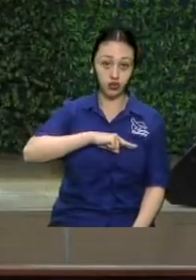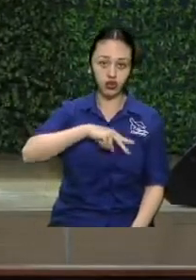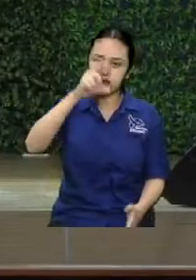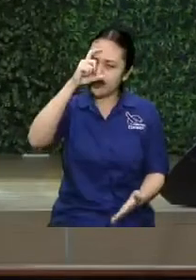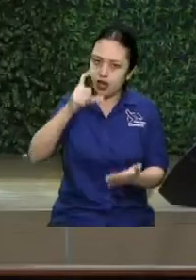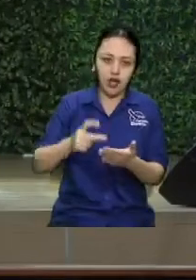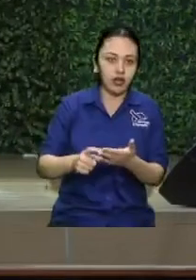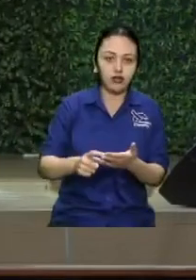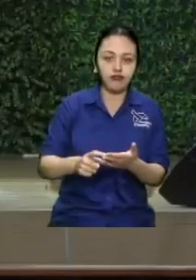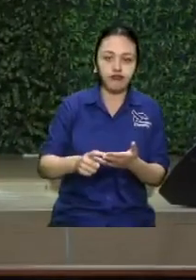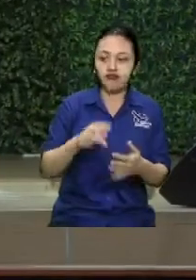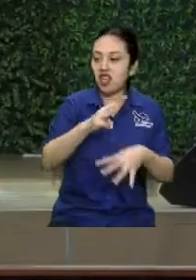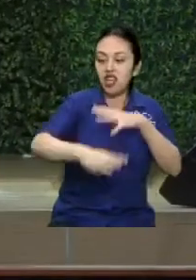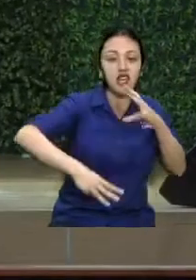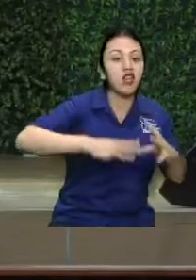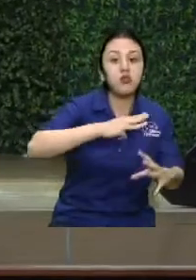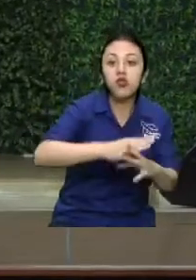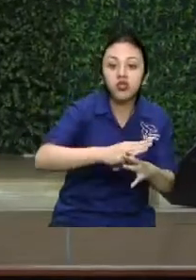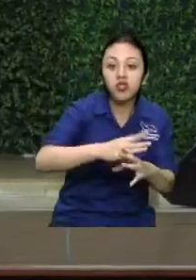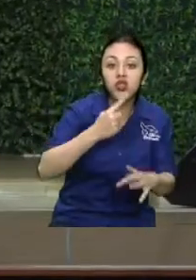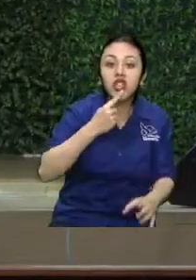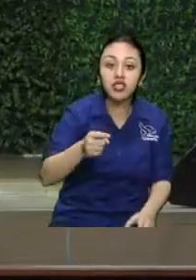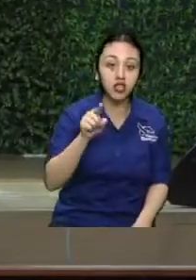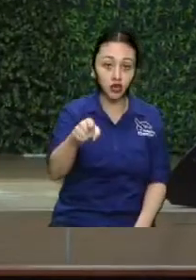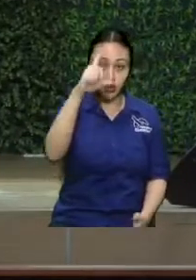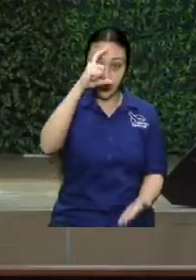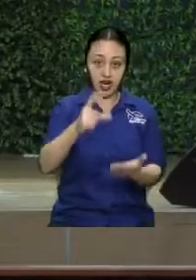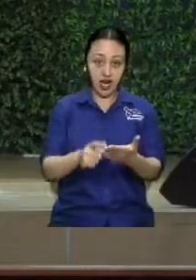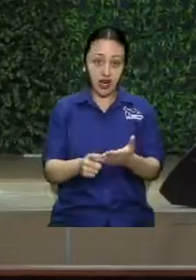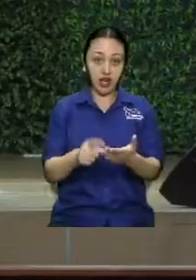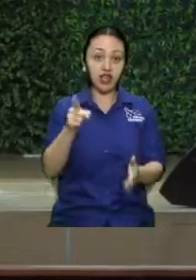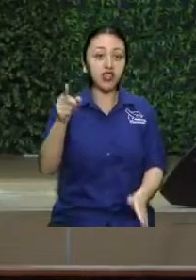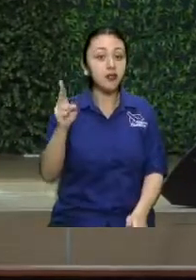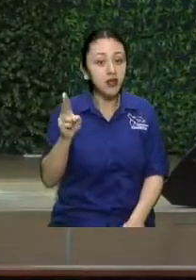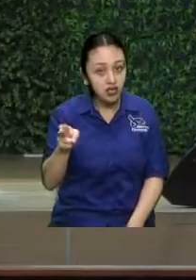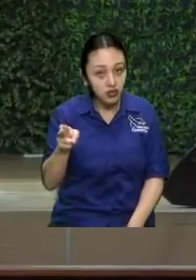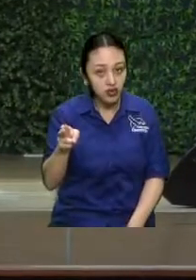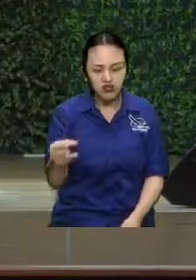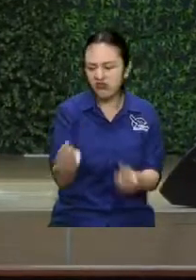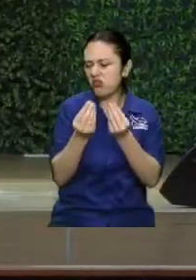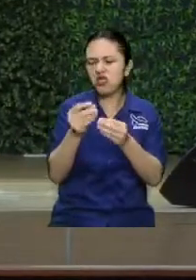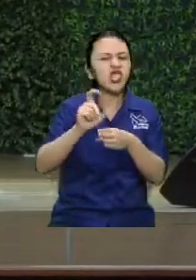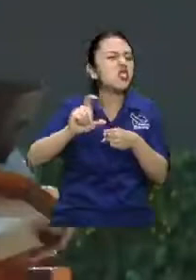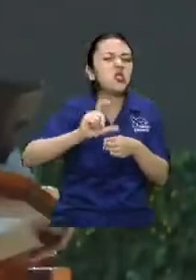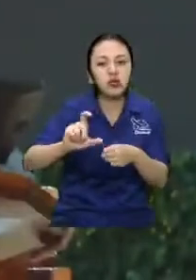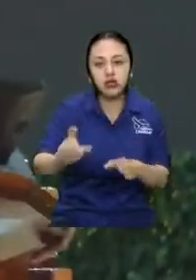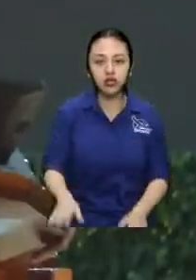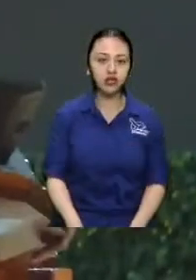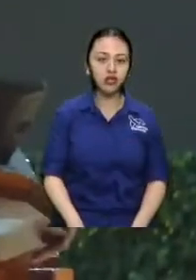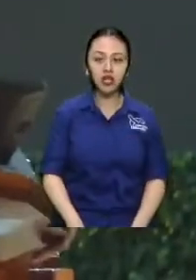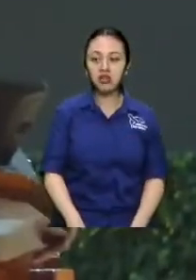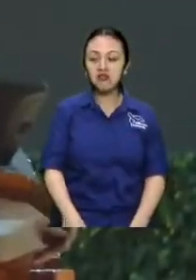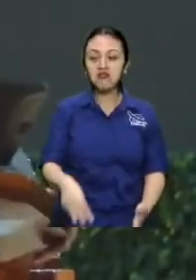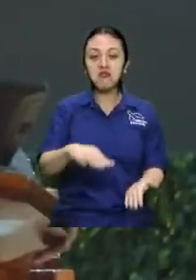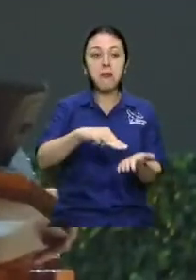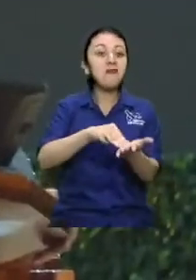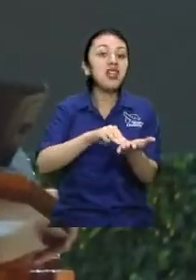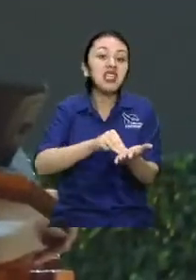dice que debes de creer en ti mismo, que debes de creer en un montón de cosas, hasta en Alka-Seltzer dice que hay que creer, ¿verdad?